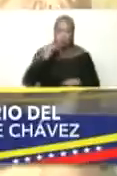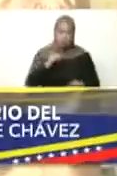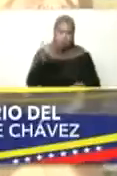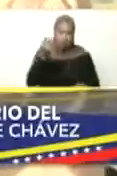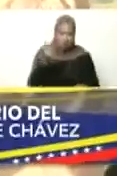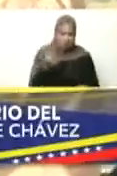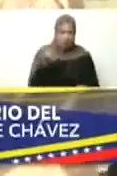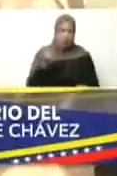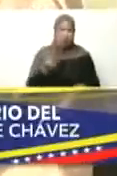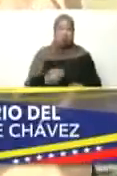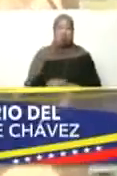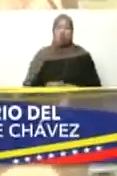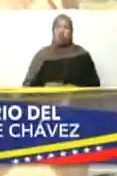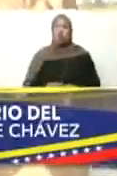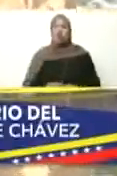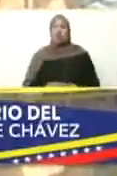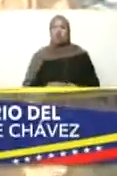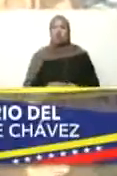está por los